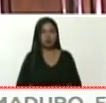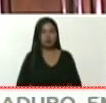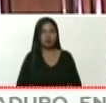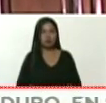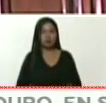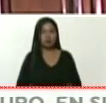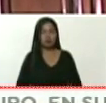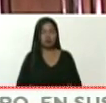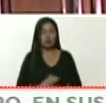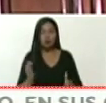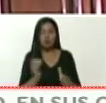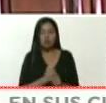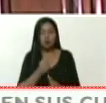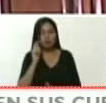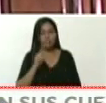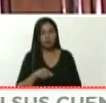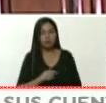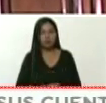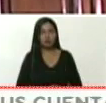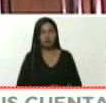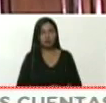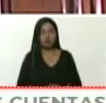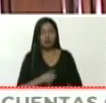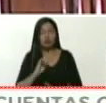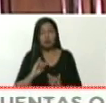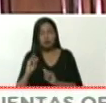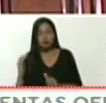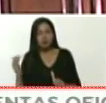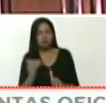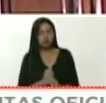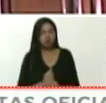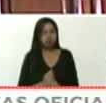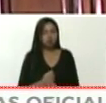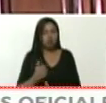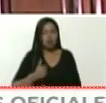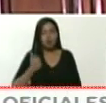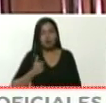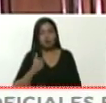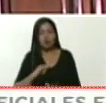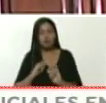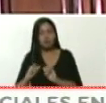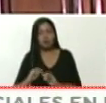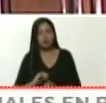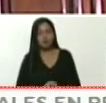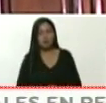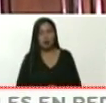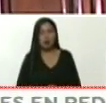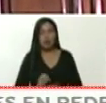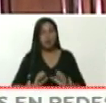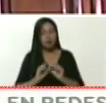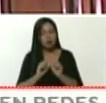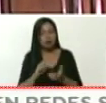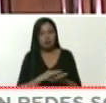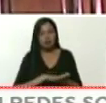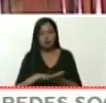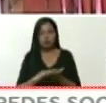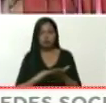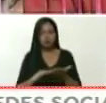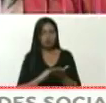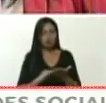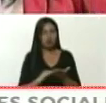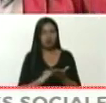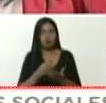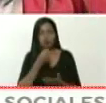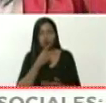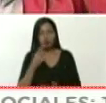y conseguirlas. En las oportunidades conseguir el avance, las soluciones. Bueno, como ustedes